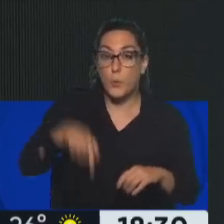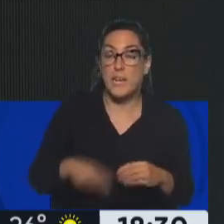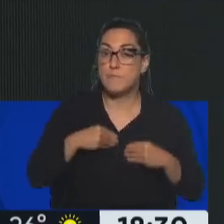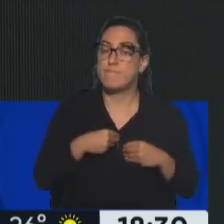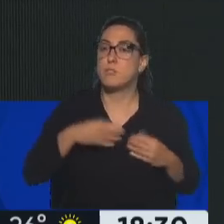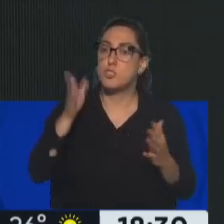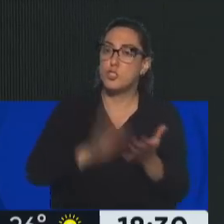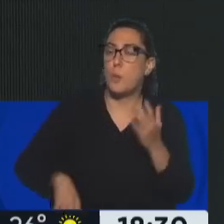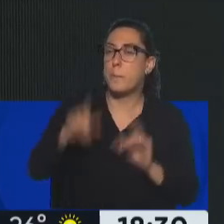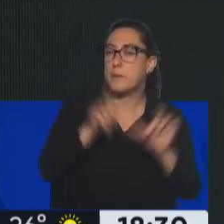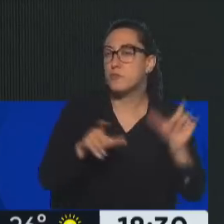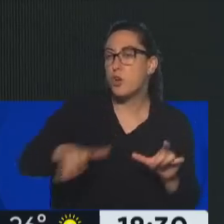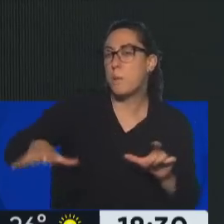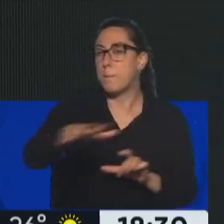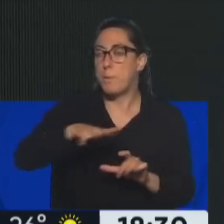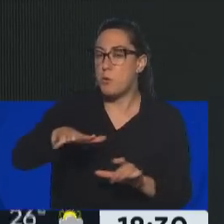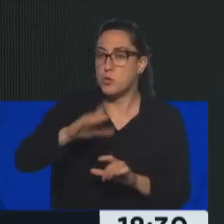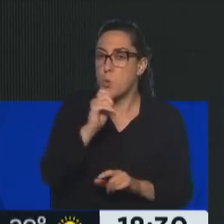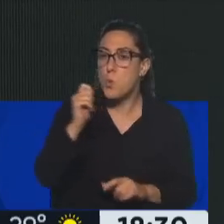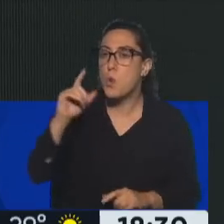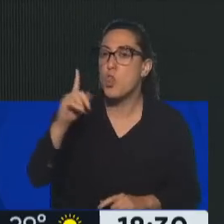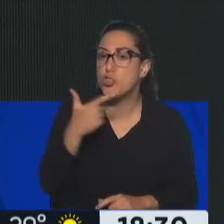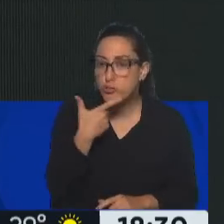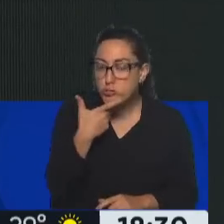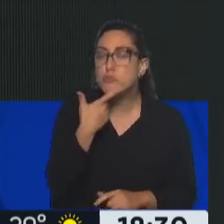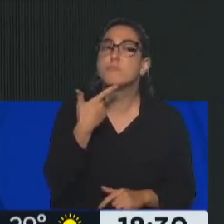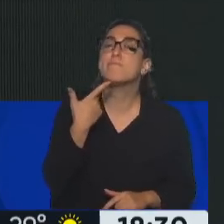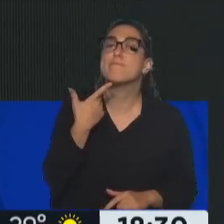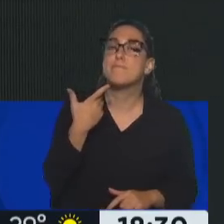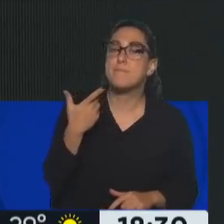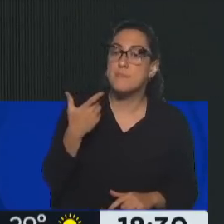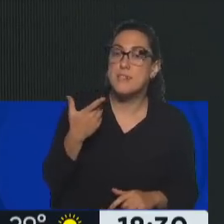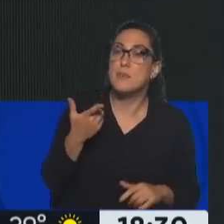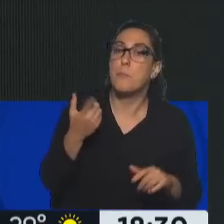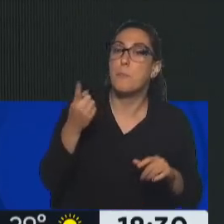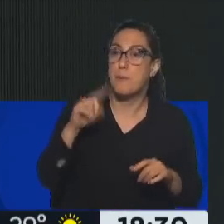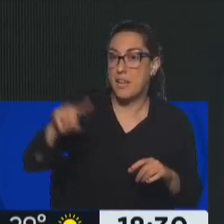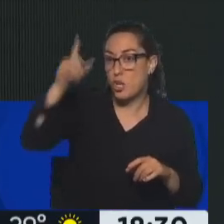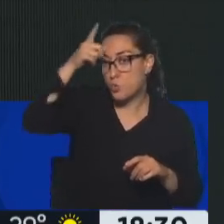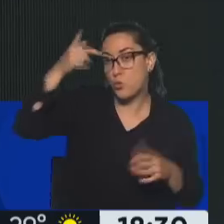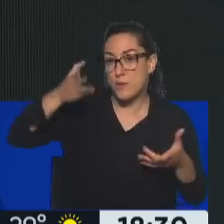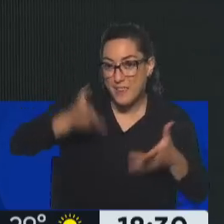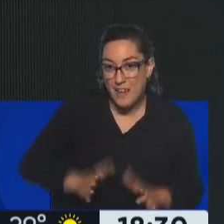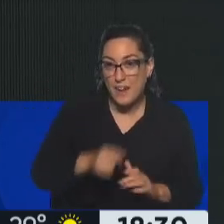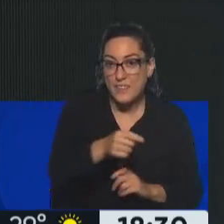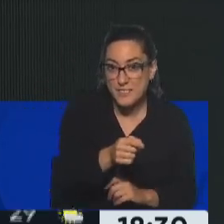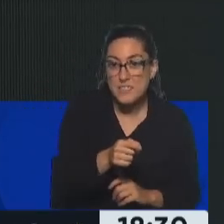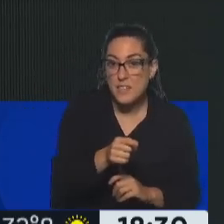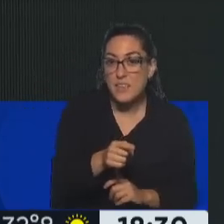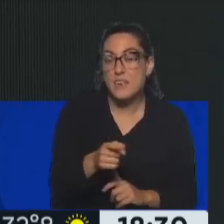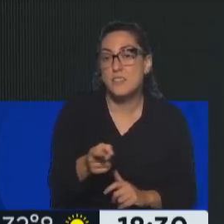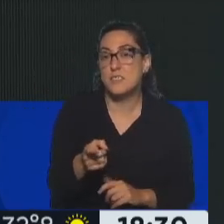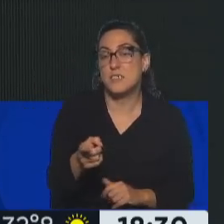con respecto a su población kurda, es decir, la población kurda de nacionalidad turca, es